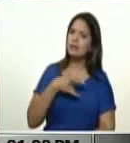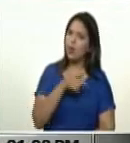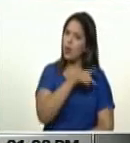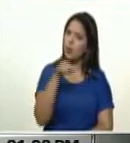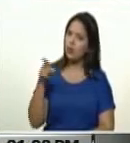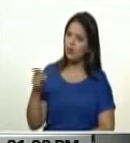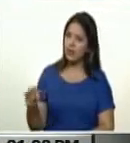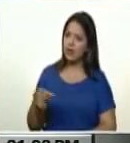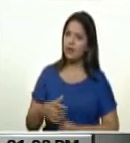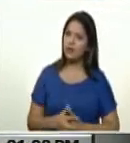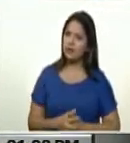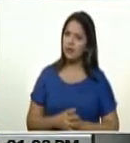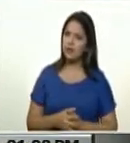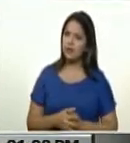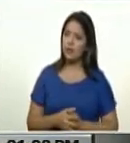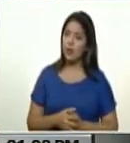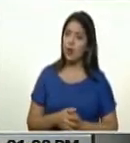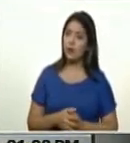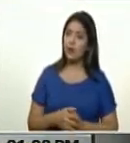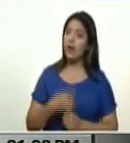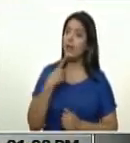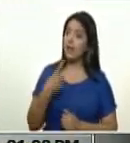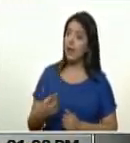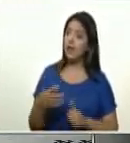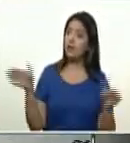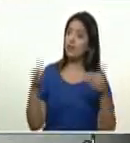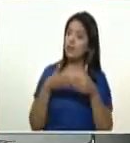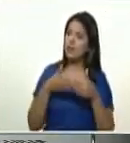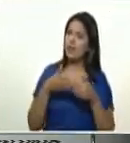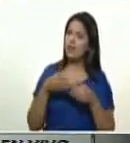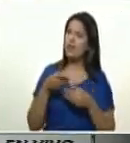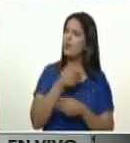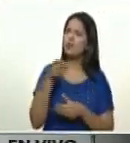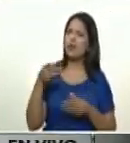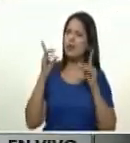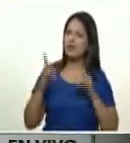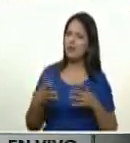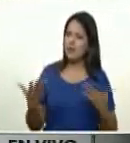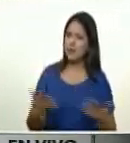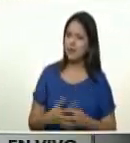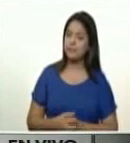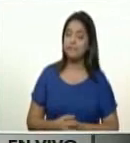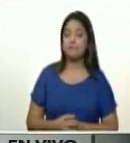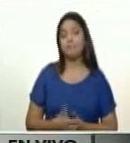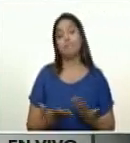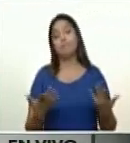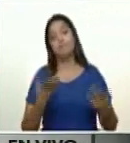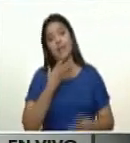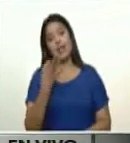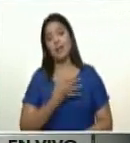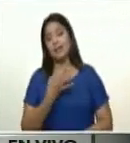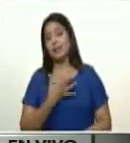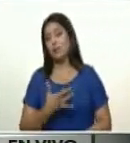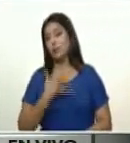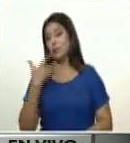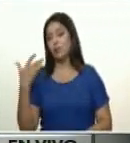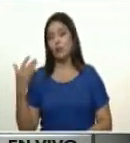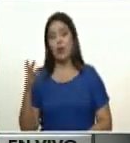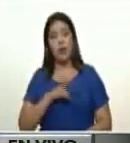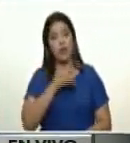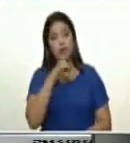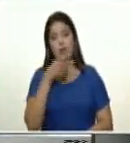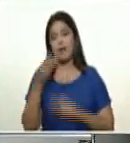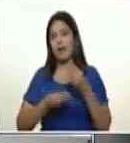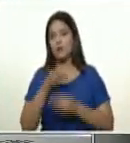cuando recibieron ese mensaje. Bueno, ¿cuál fue su reacción inmediata? De verdad fue algo fraudulento que hizo